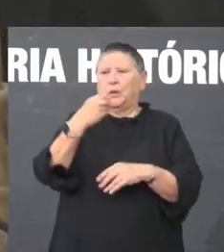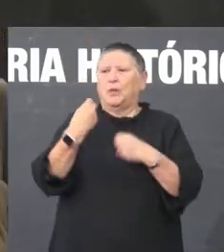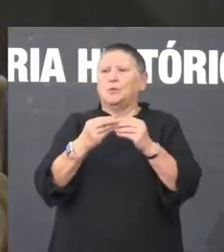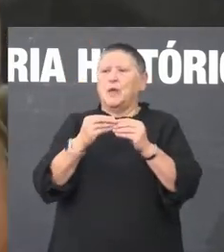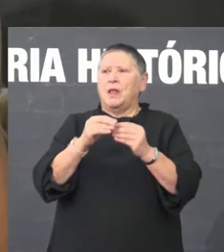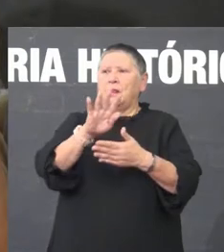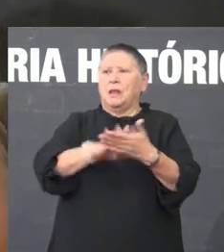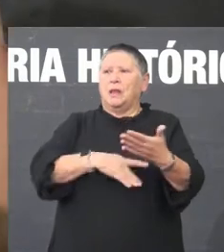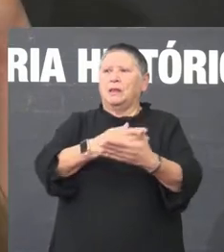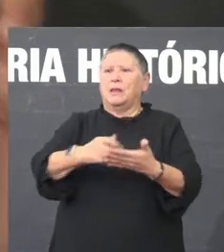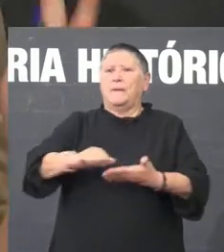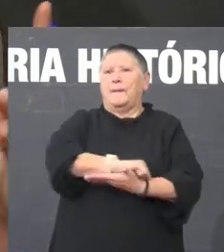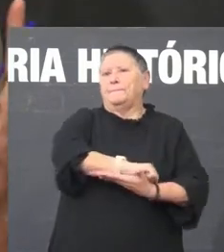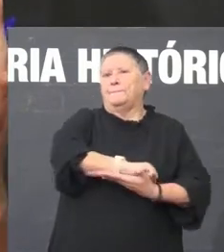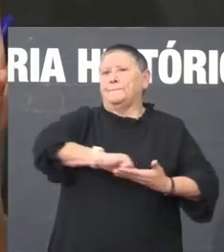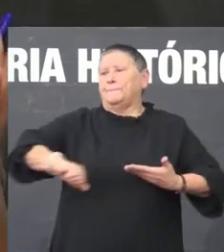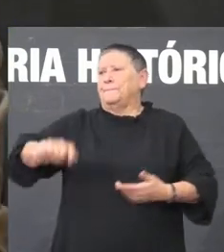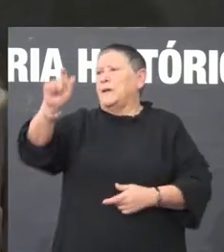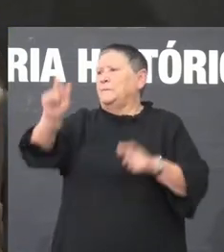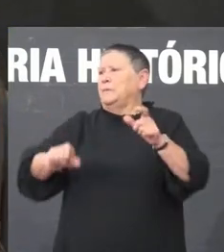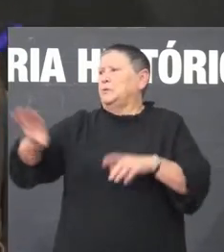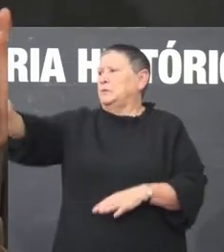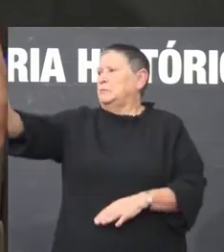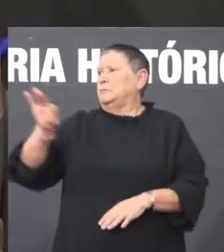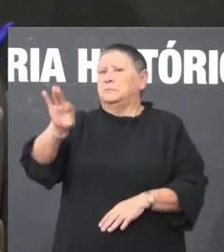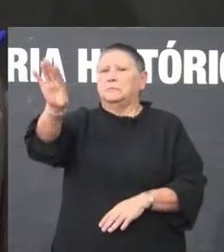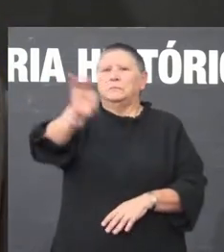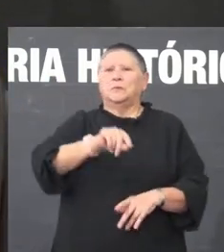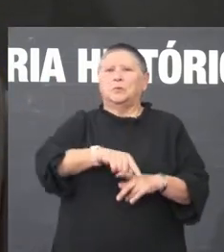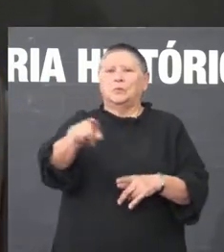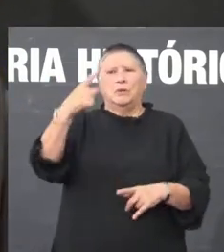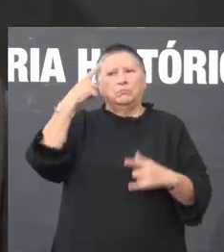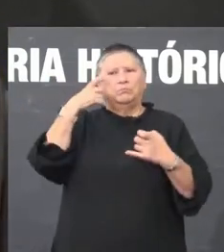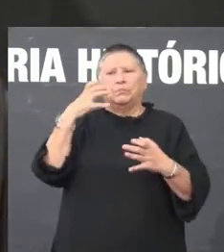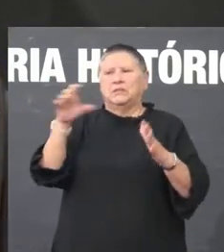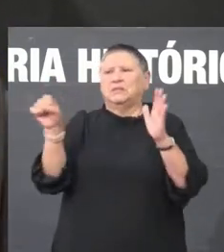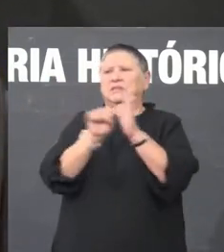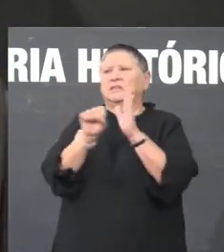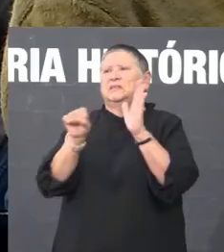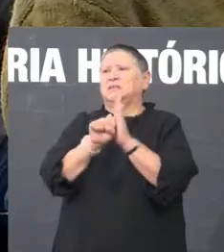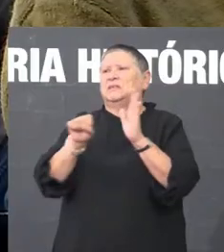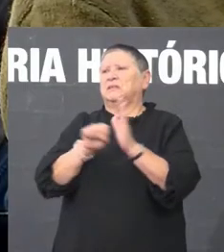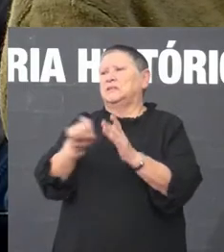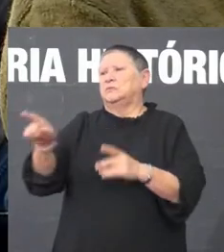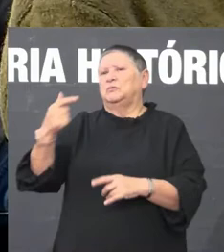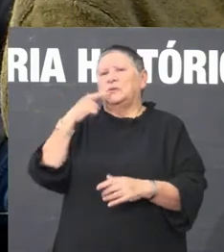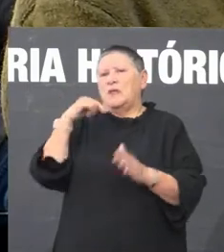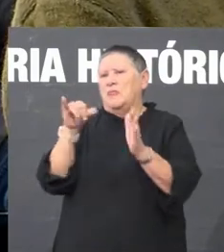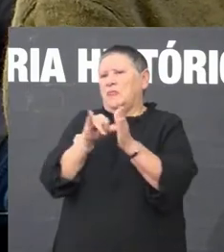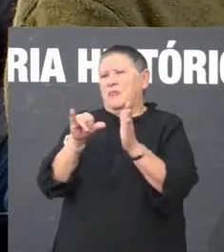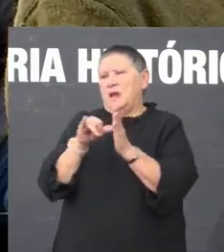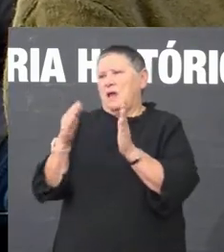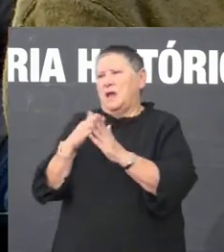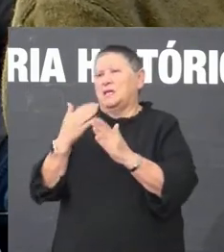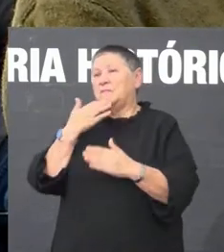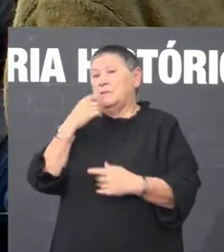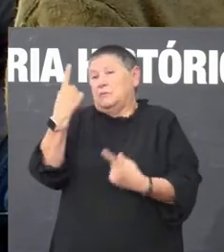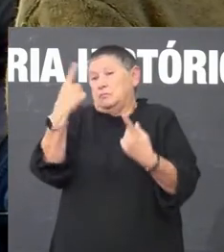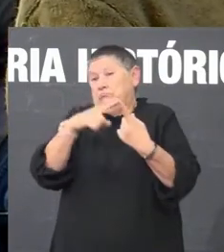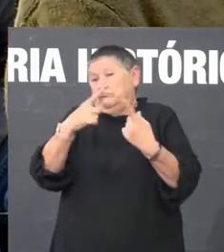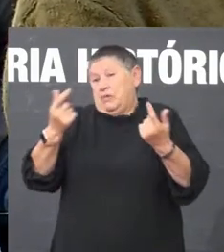e persoeiros, eu traía dúas figuras que eu creo que simbolizan perfectamente, unha quédame bastante cerca da casa, unha Fraga Iribarne,